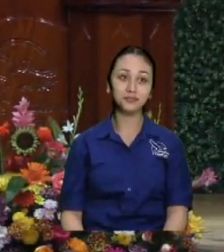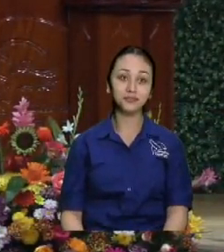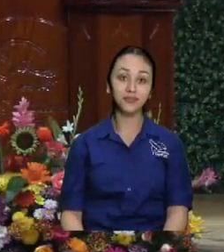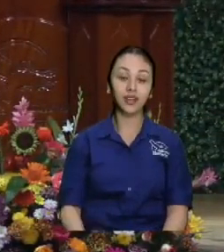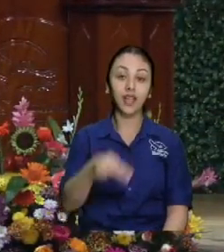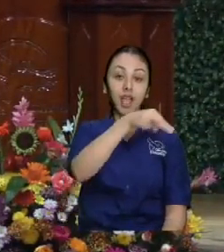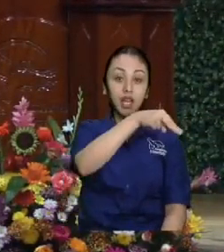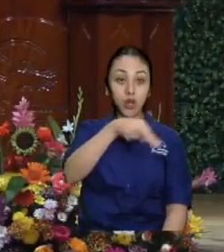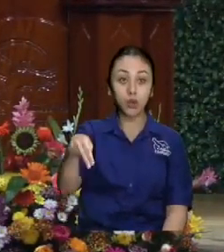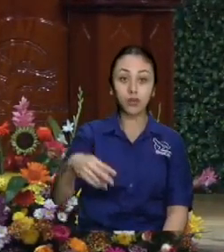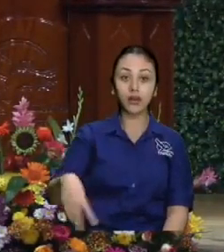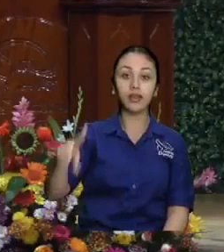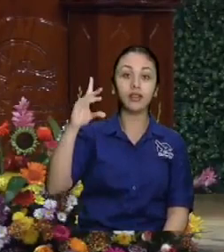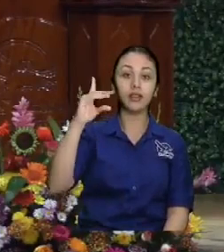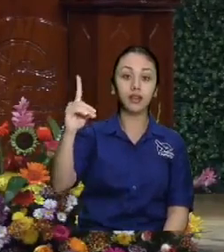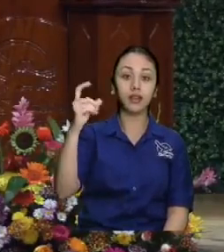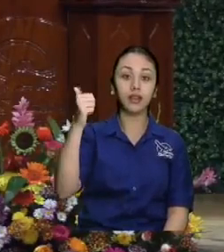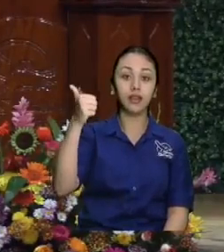Daniel Ekechuku.